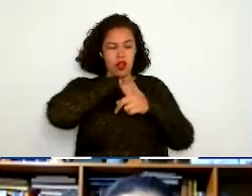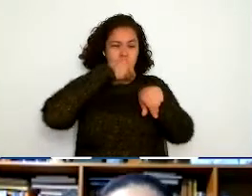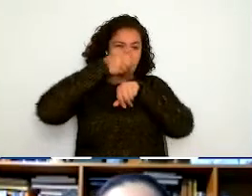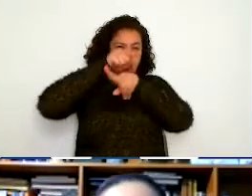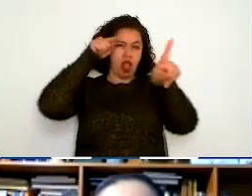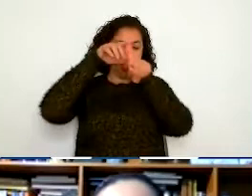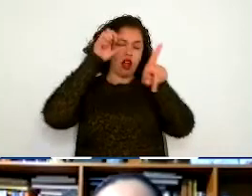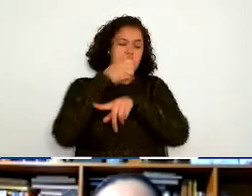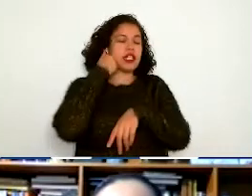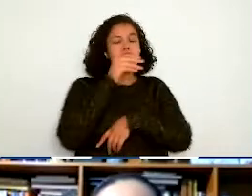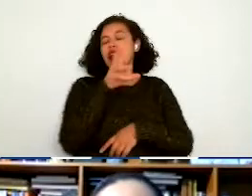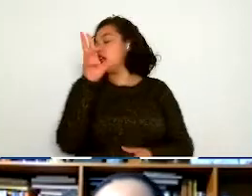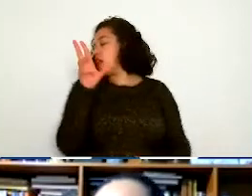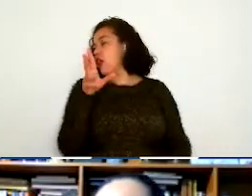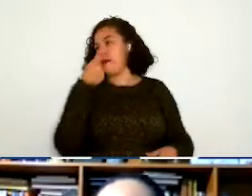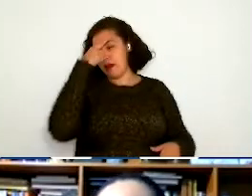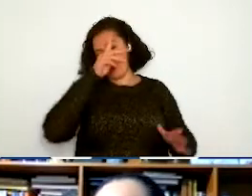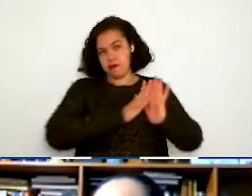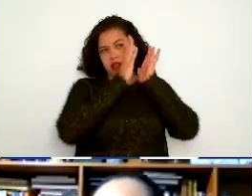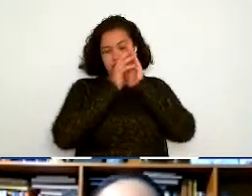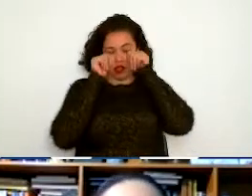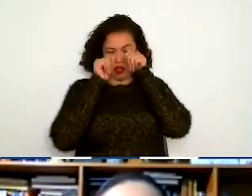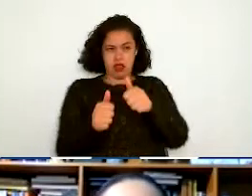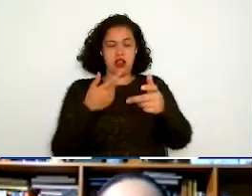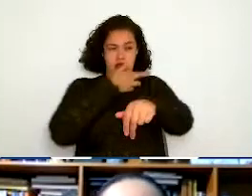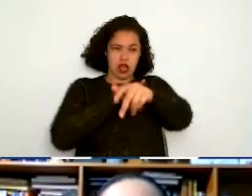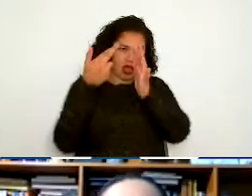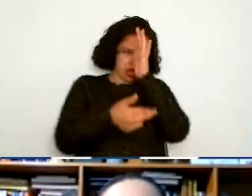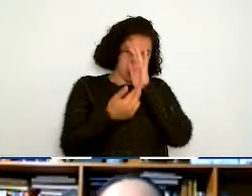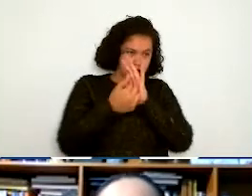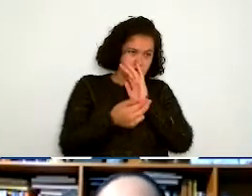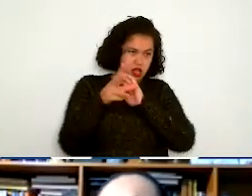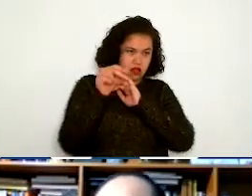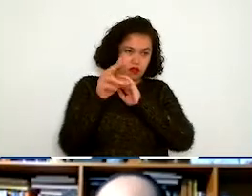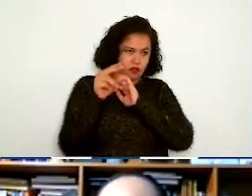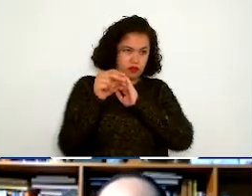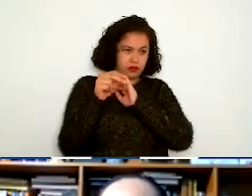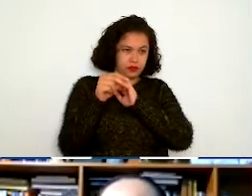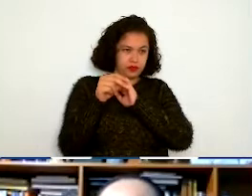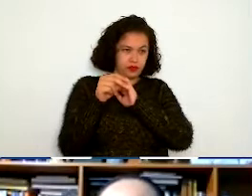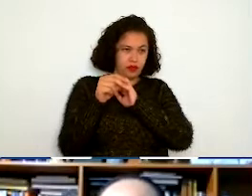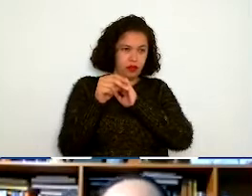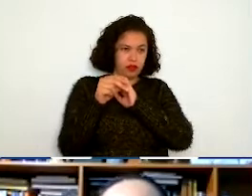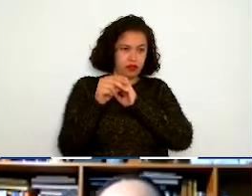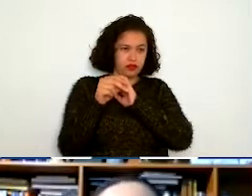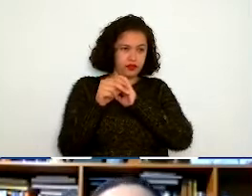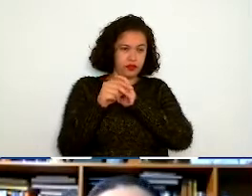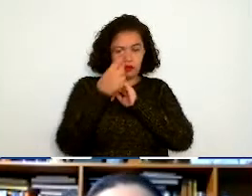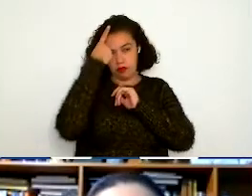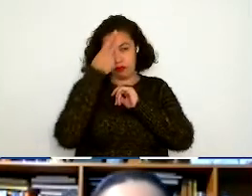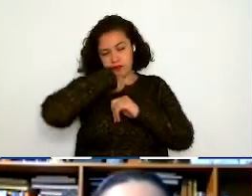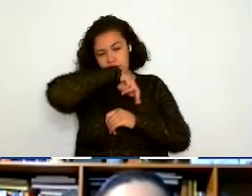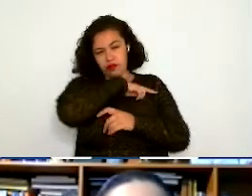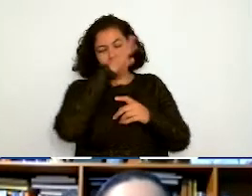específico, ¿no?, de intervenciones, de atenciones, de talleres. No estamos hablando de ningún